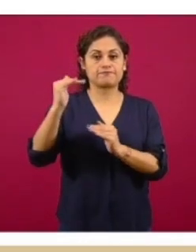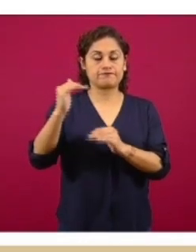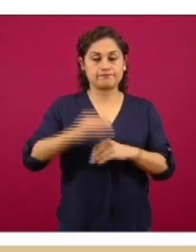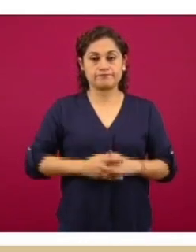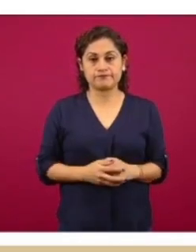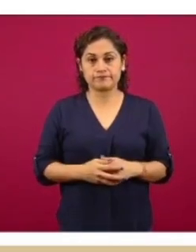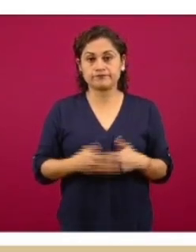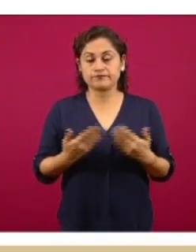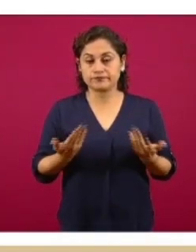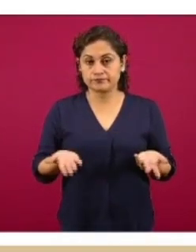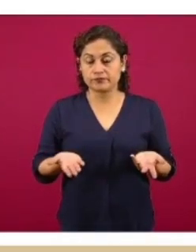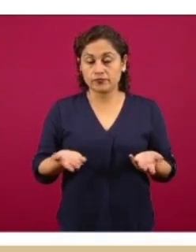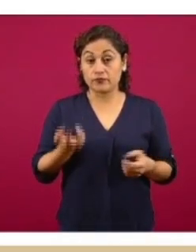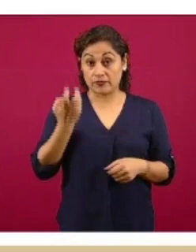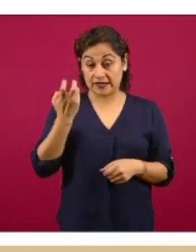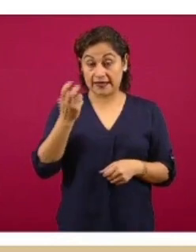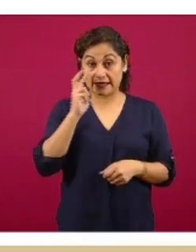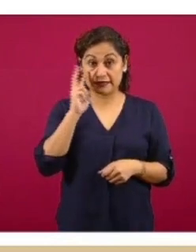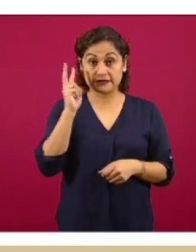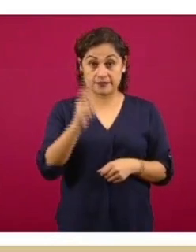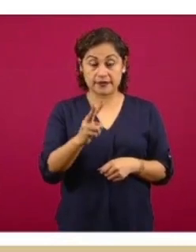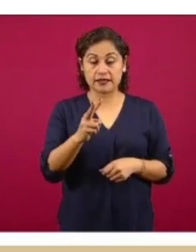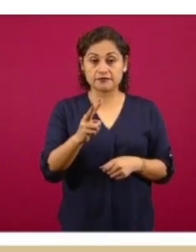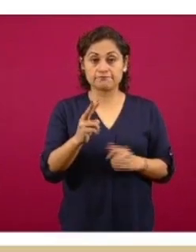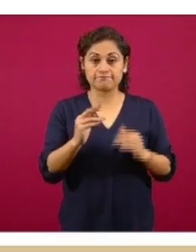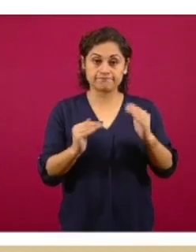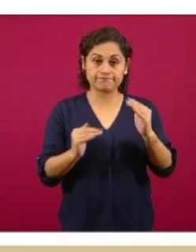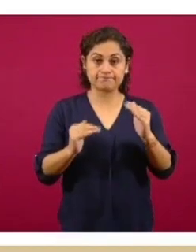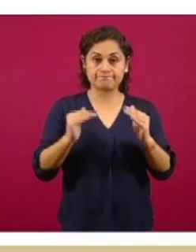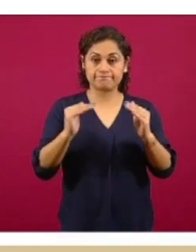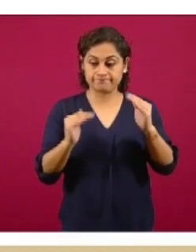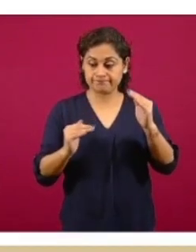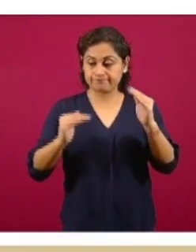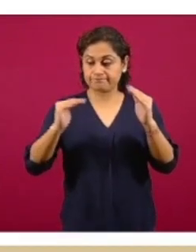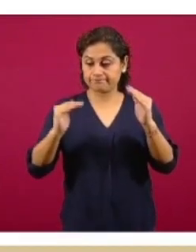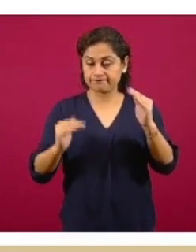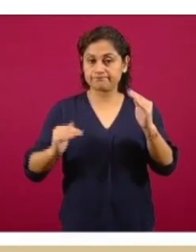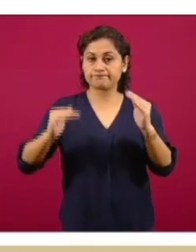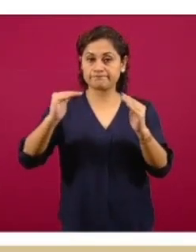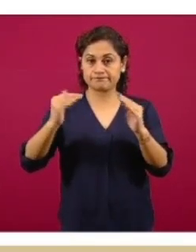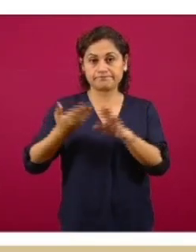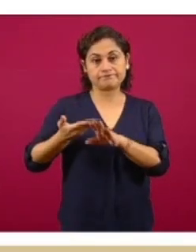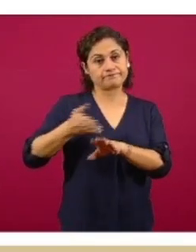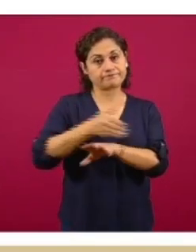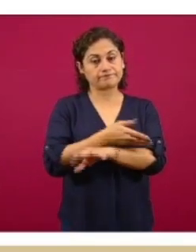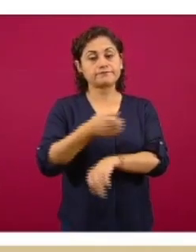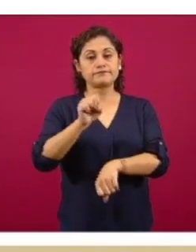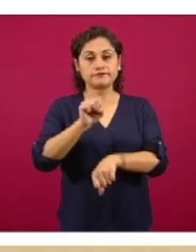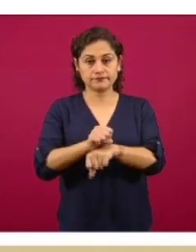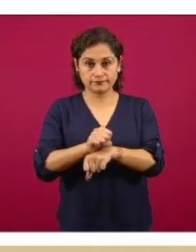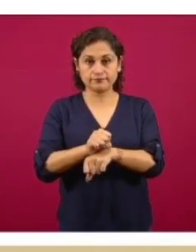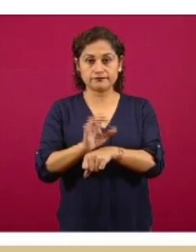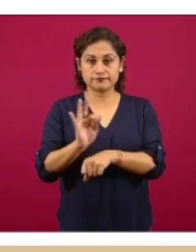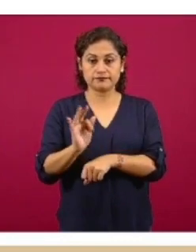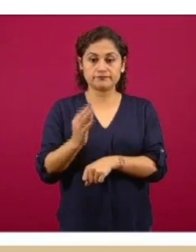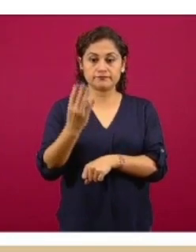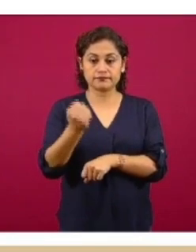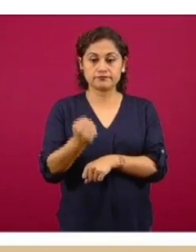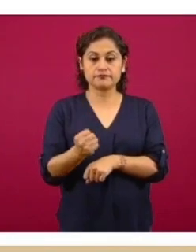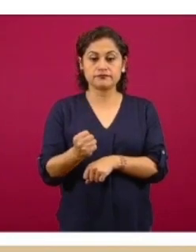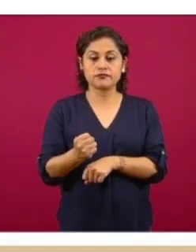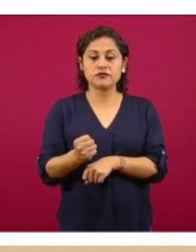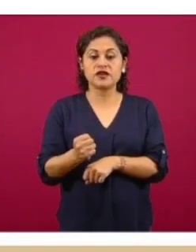Ahora, aún con este tope, con este máximo que tenemos en la semana 49, que son